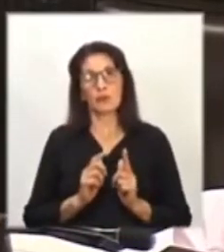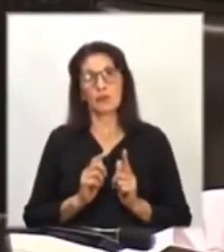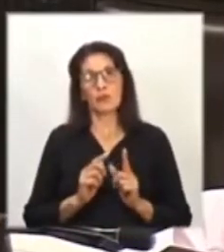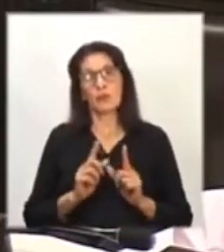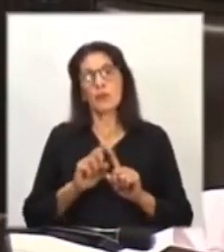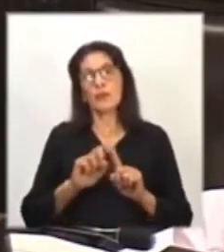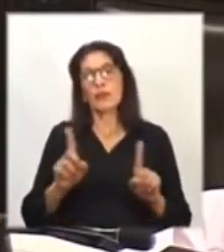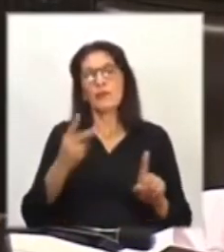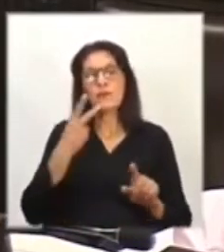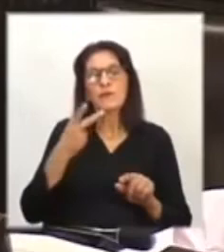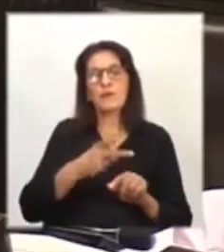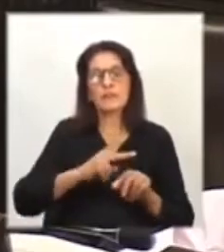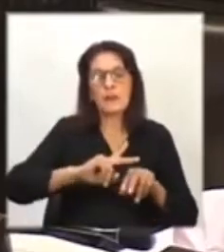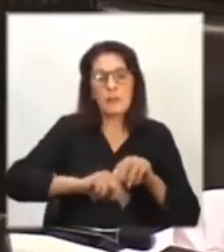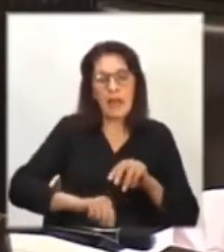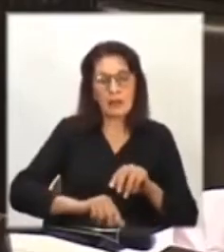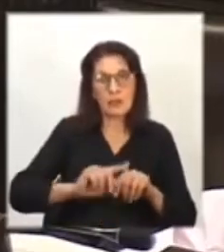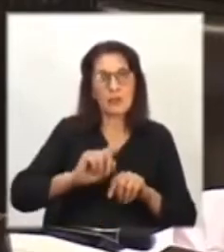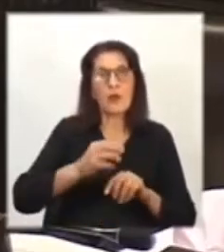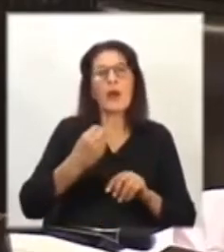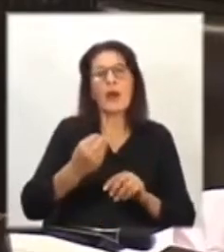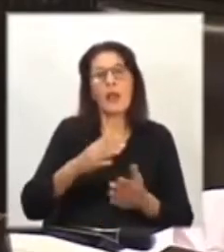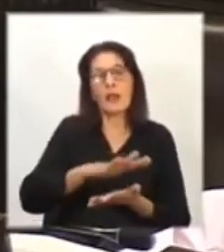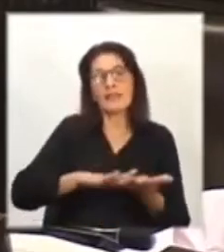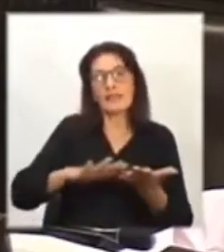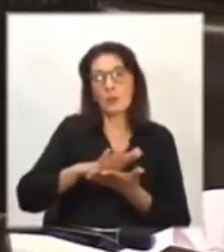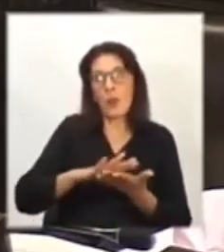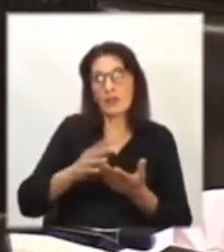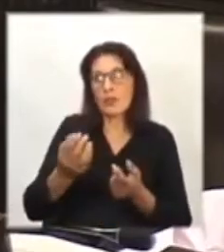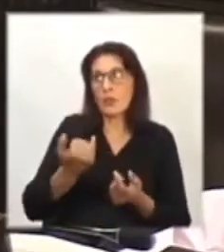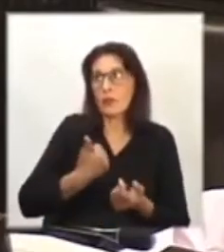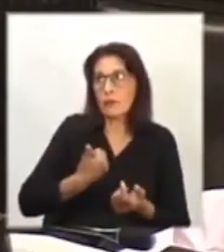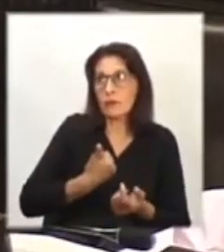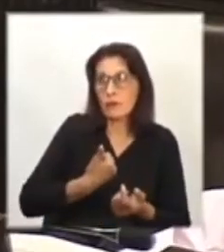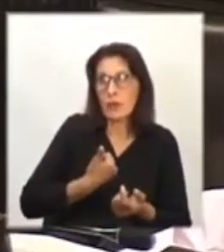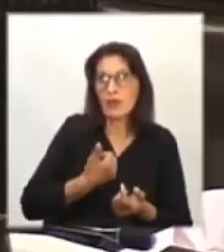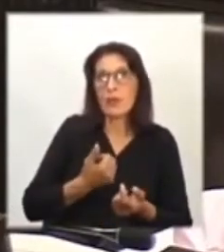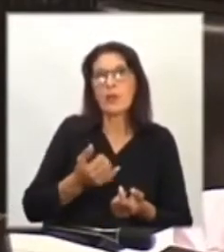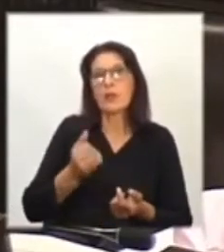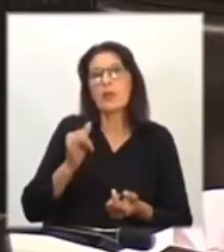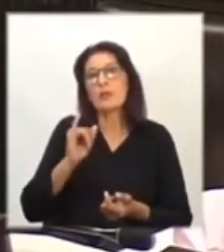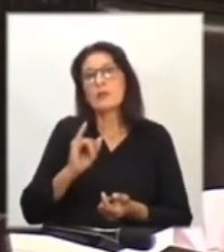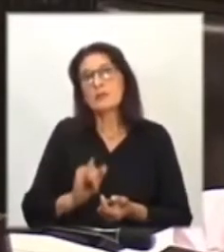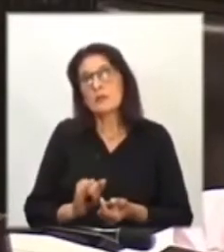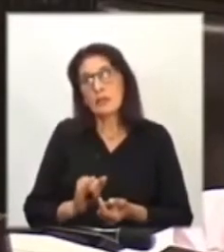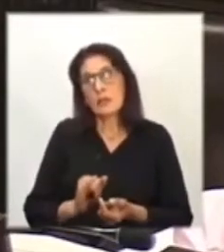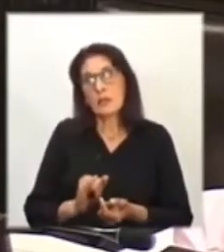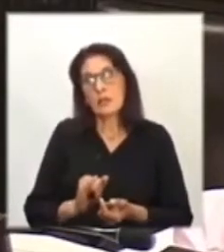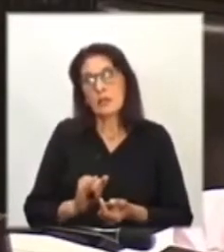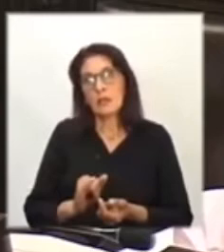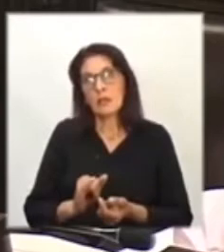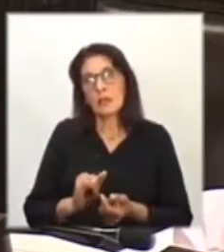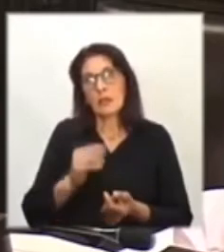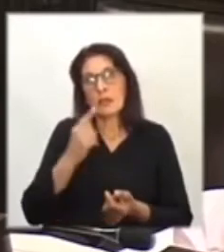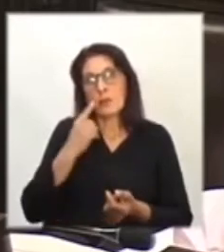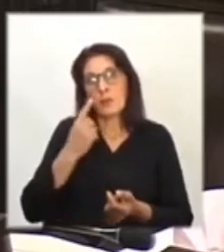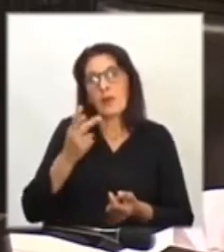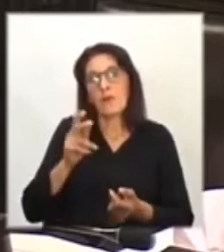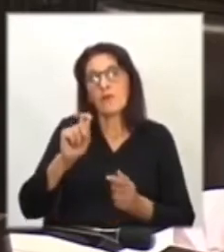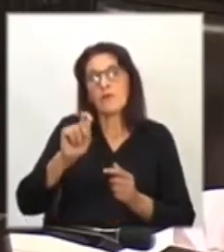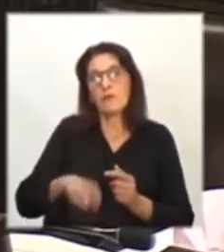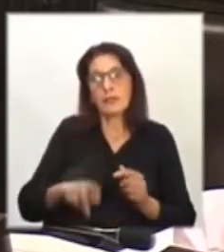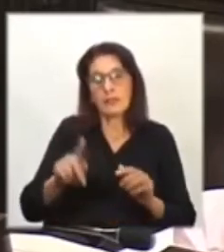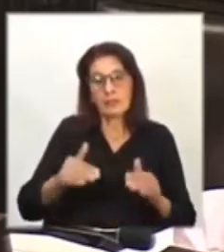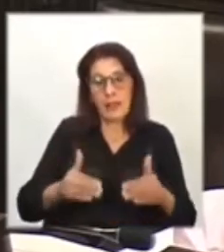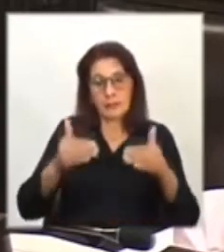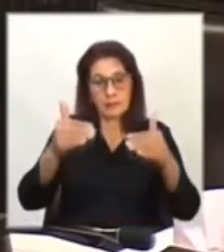no se venzan los plazos y que nos dé lugar a la situación, y si no, y si se da una denegatoria ficta, como se ha